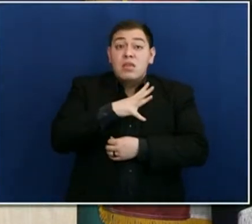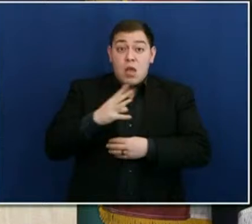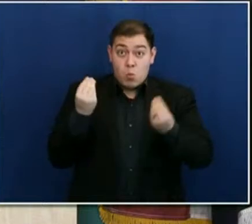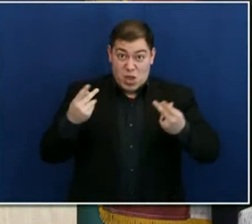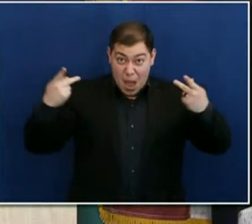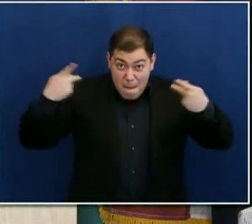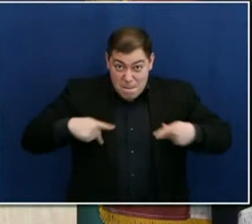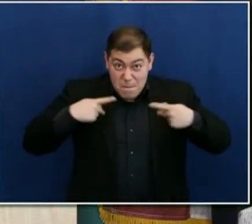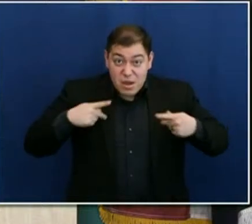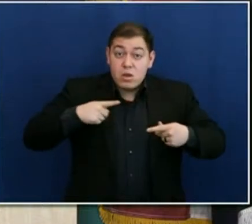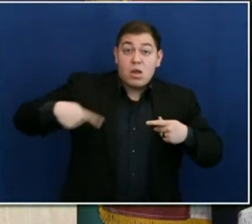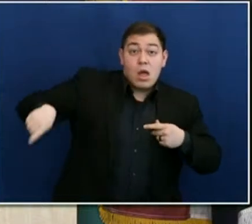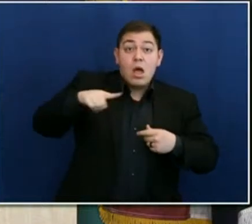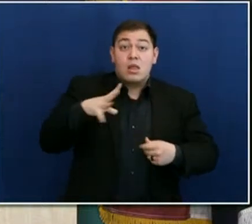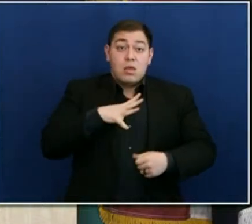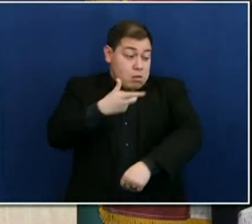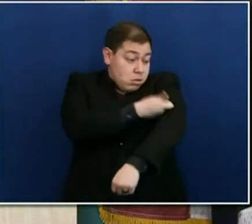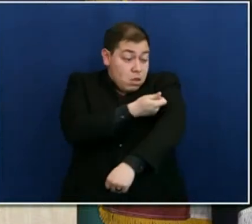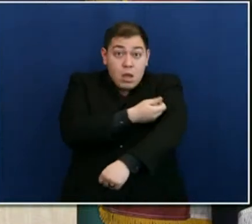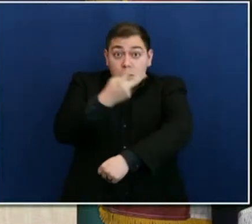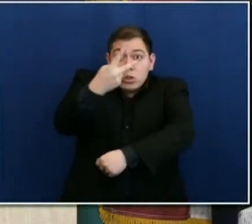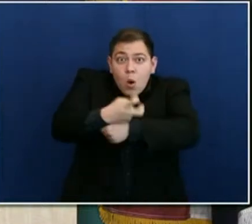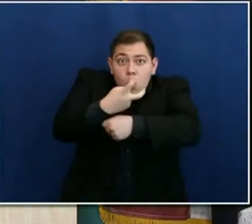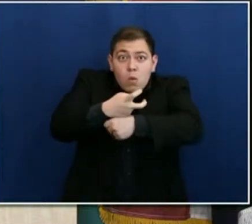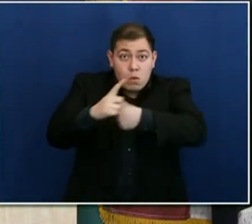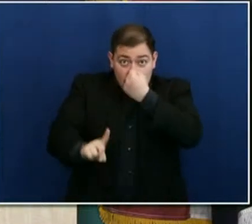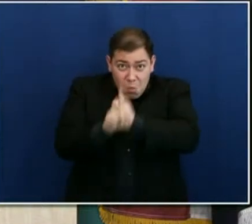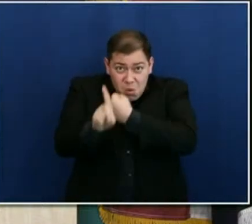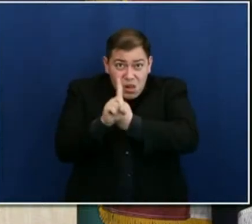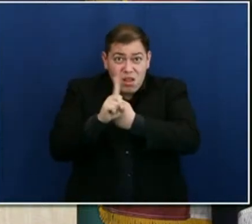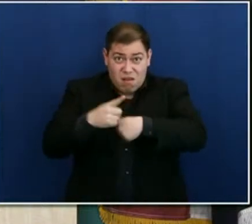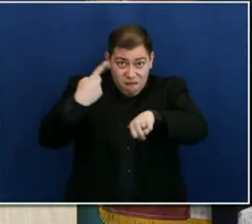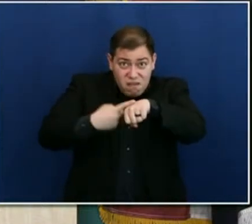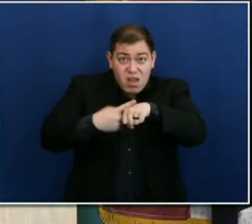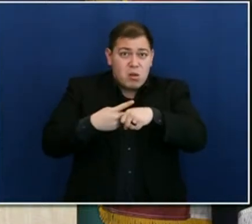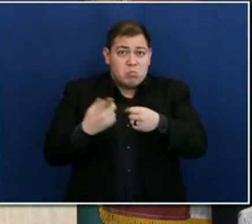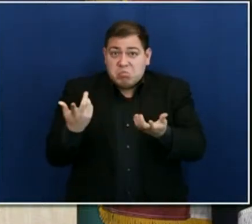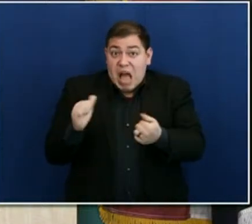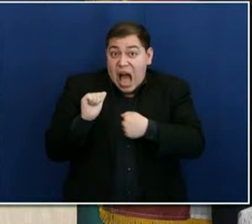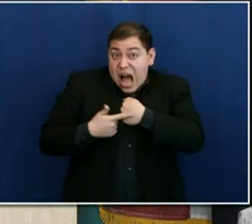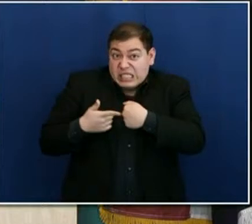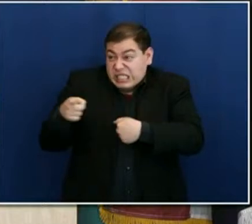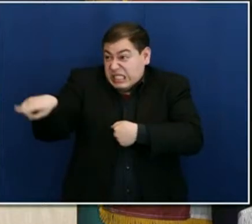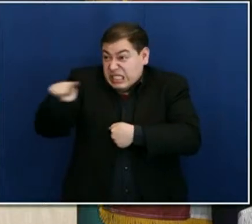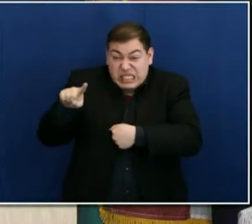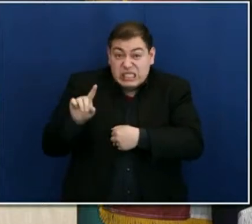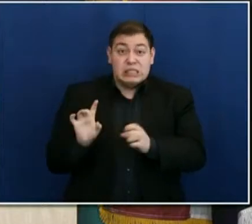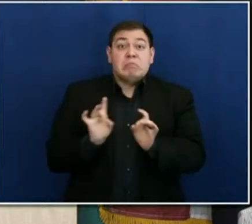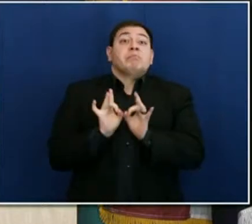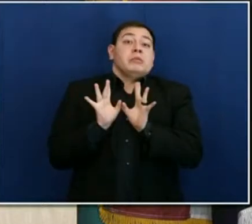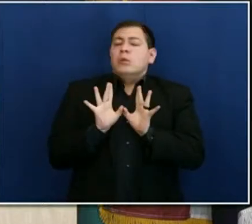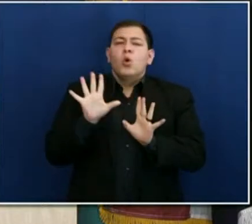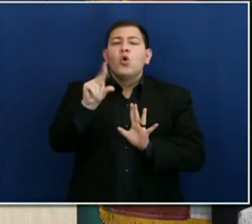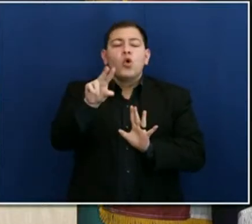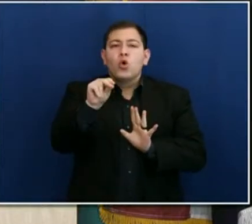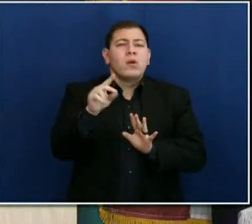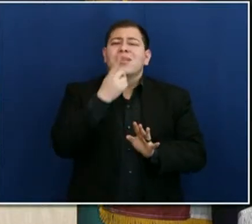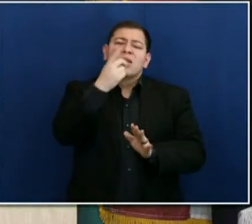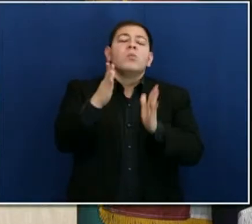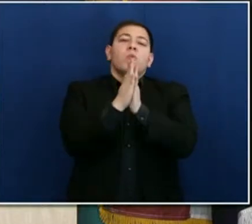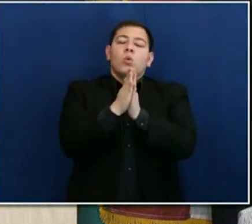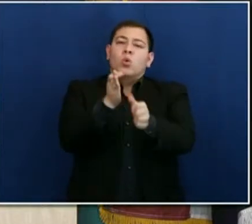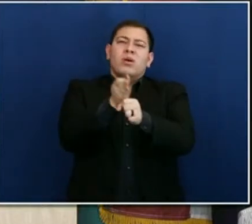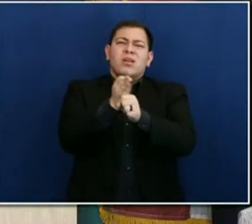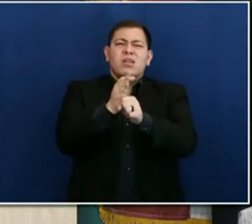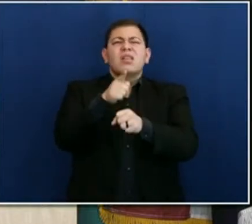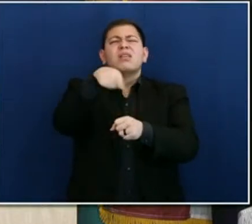gran problema en cuanto a la segunda dosis. Lo importante es ahora pedir a las personas que vayan por su primer dosis, ¿no?